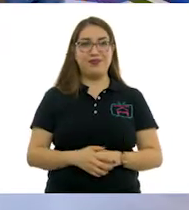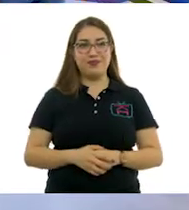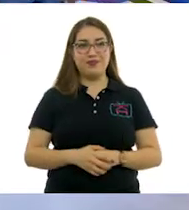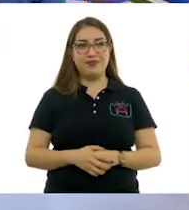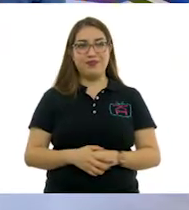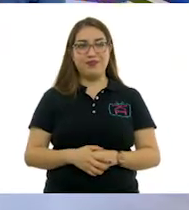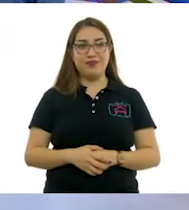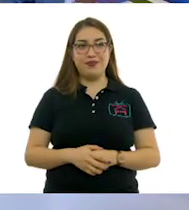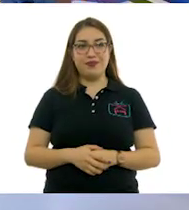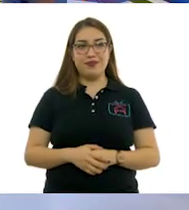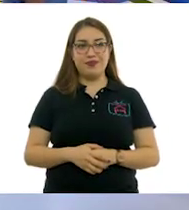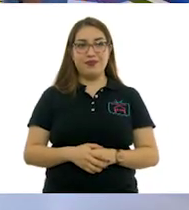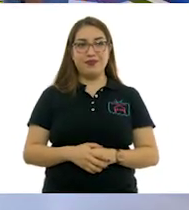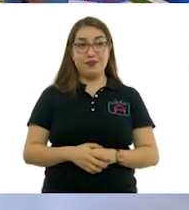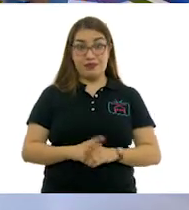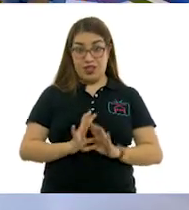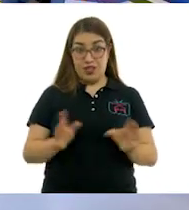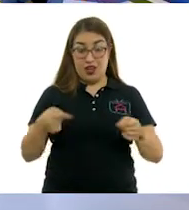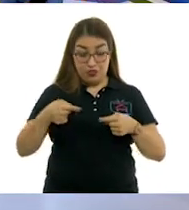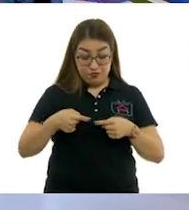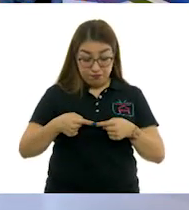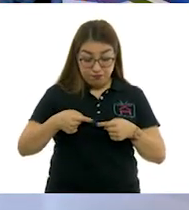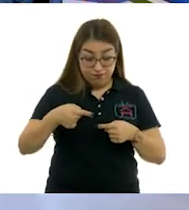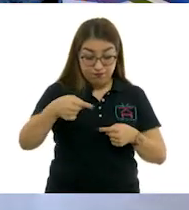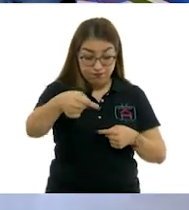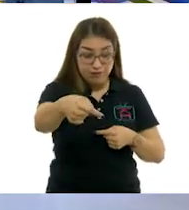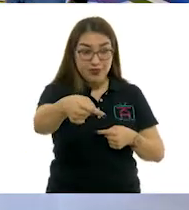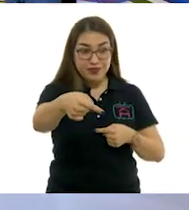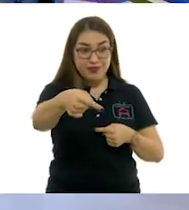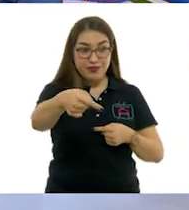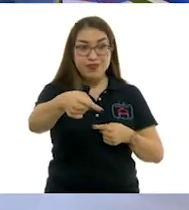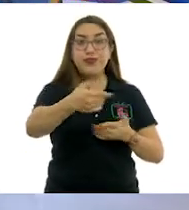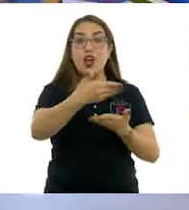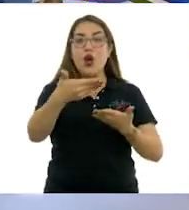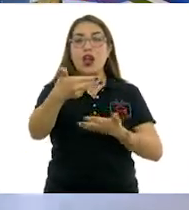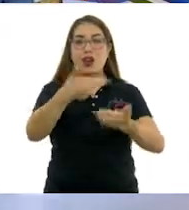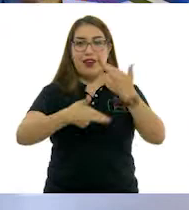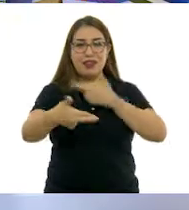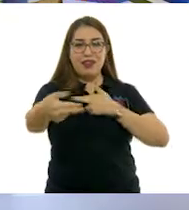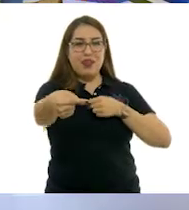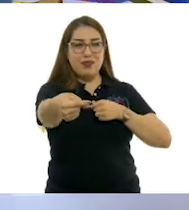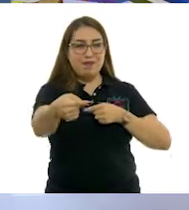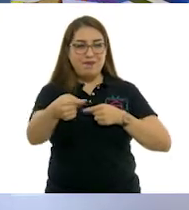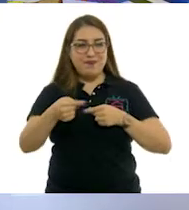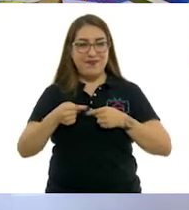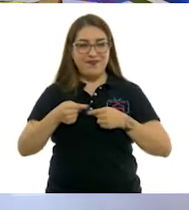Y ya me tracé una trayectoria de donde yo estaba. Ahora voy a regresar.